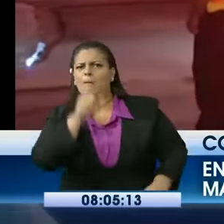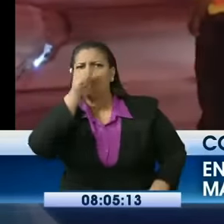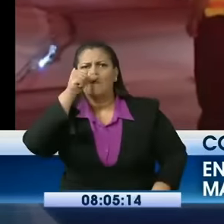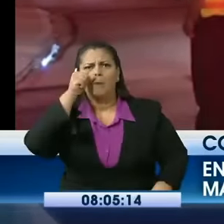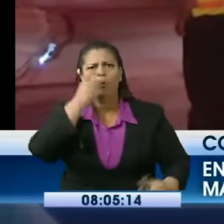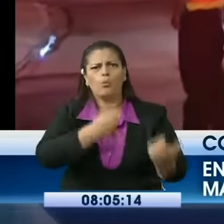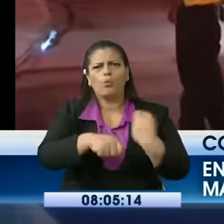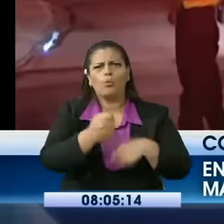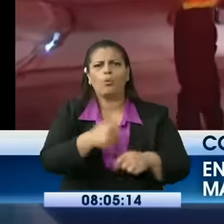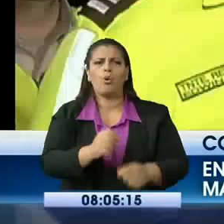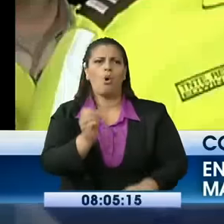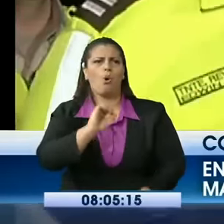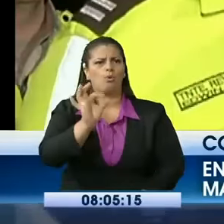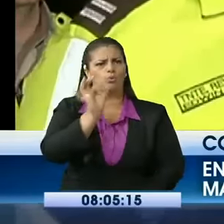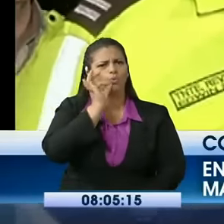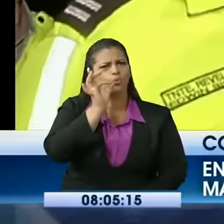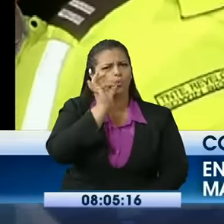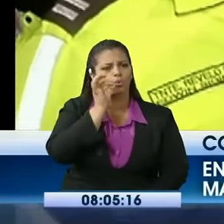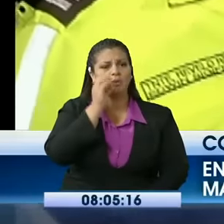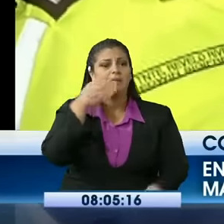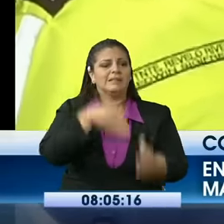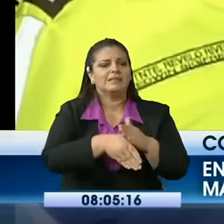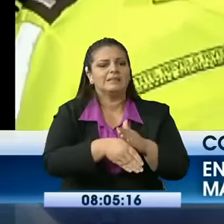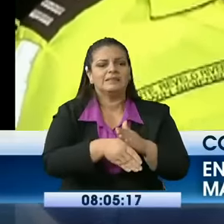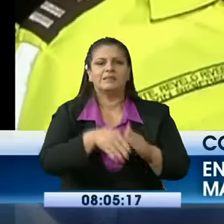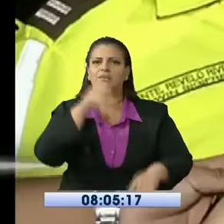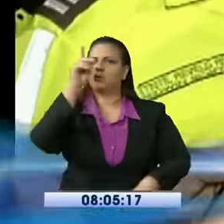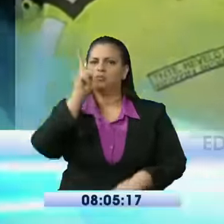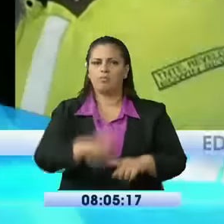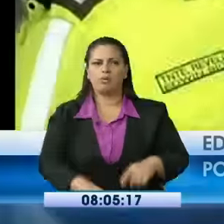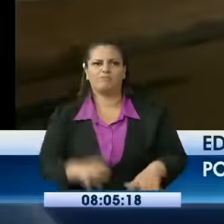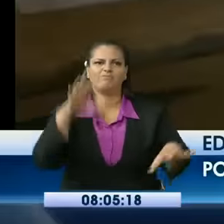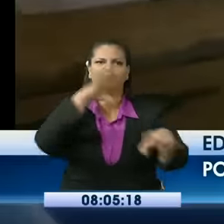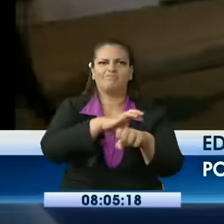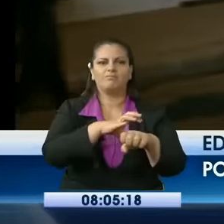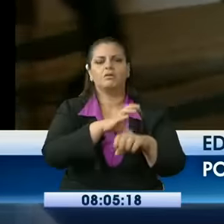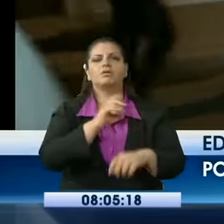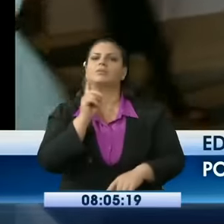con una orden de la autoridad o con la autorización del dueño.